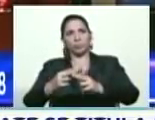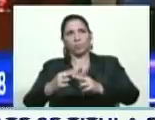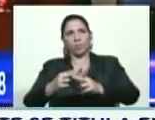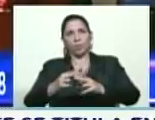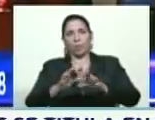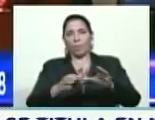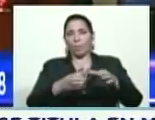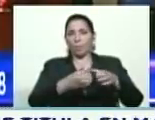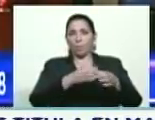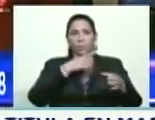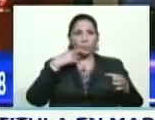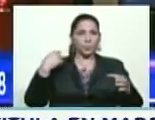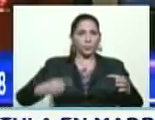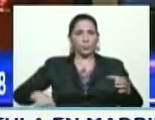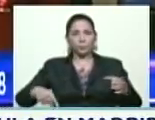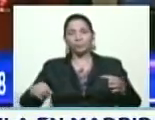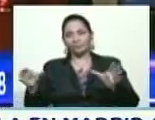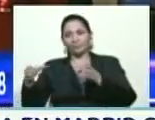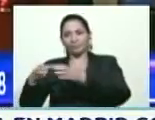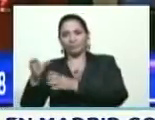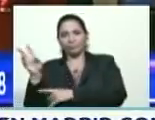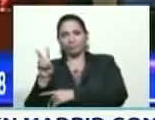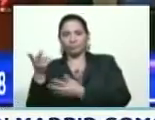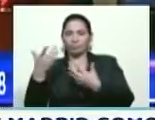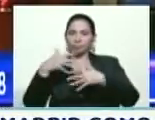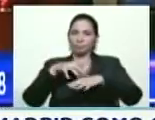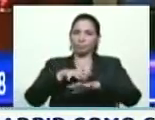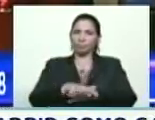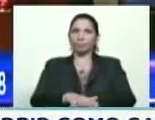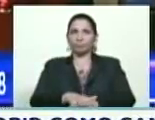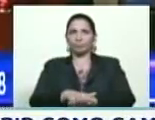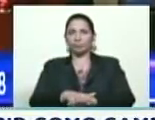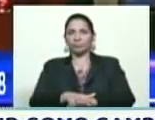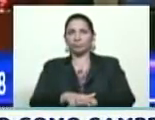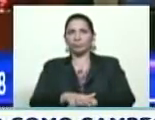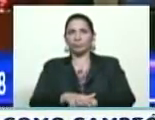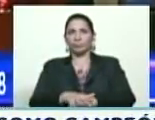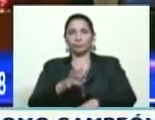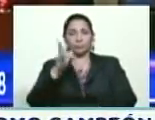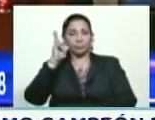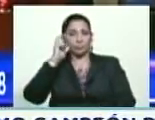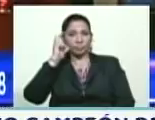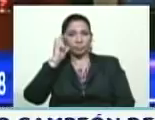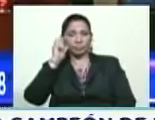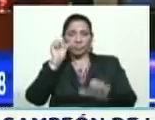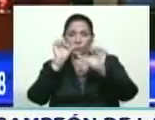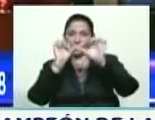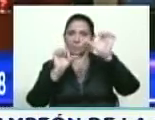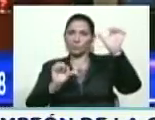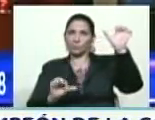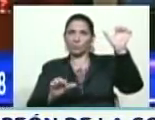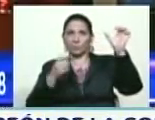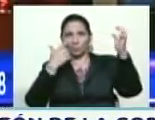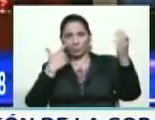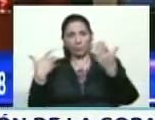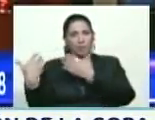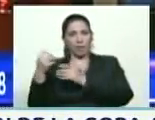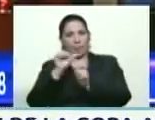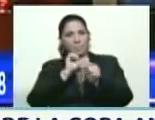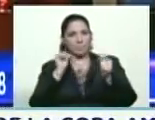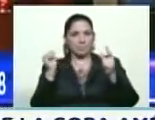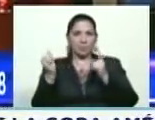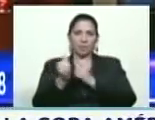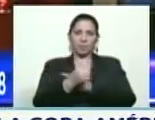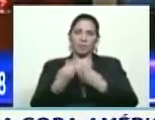nuestra hermosa bandera junto a la del hermano país Rusia. Escuchemos parte del sonido ambiente que se vive a esta hora en